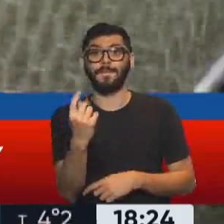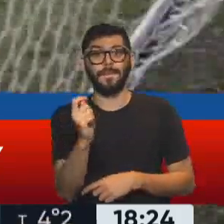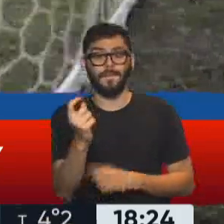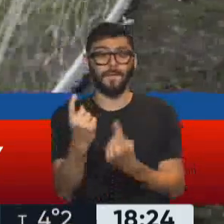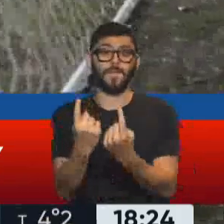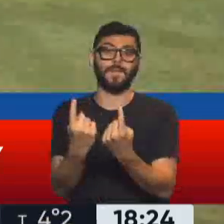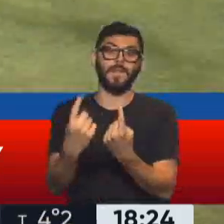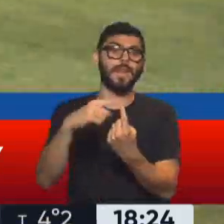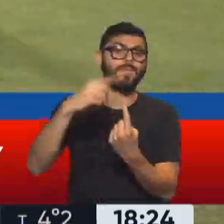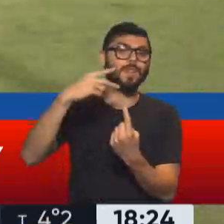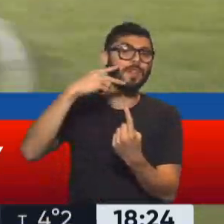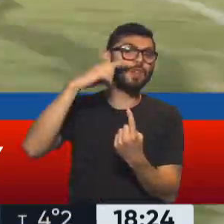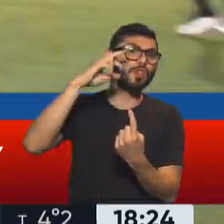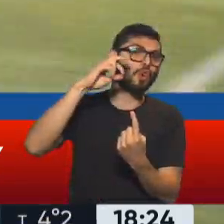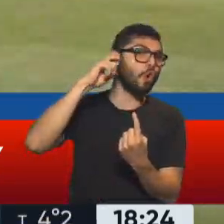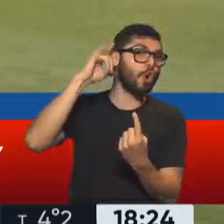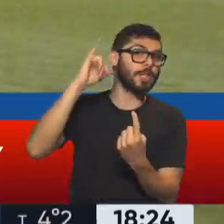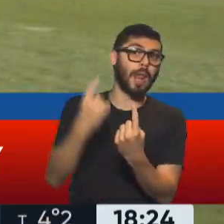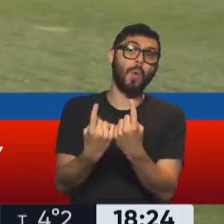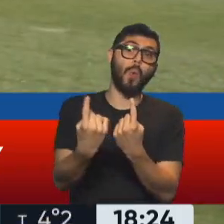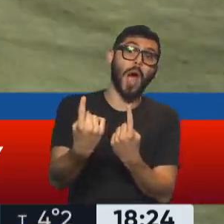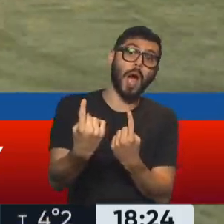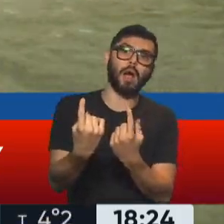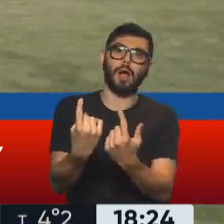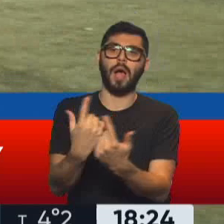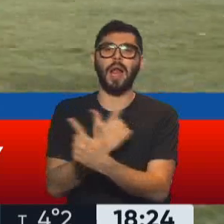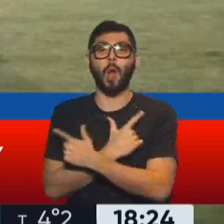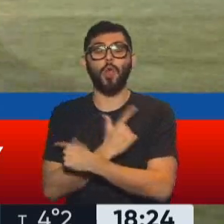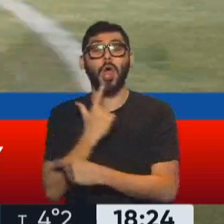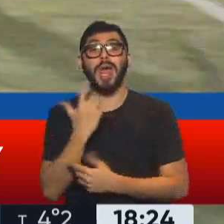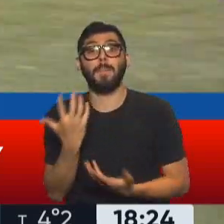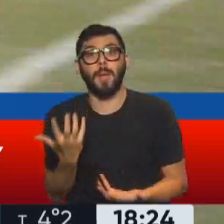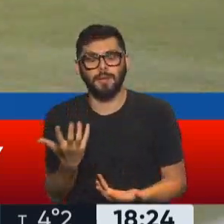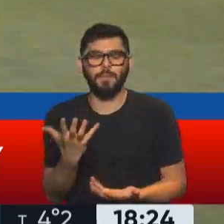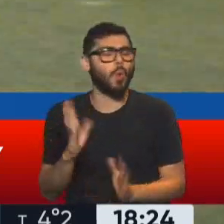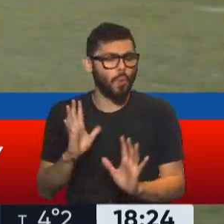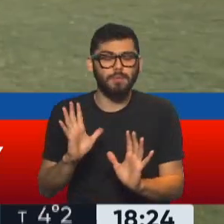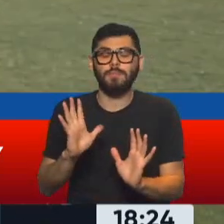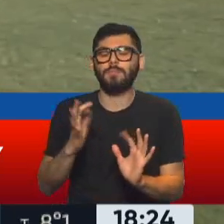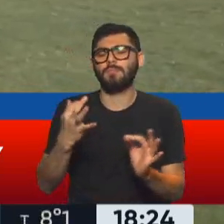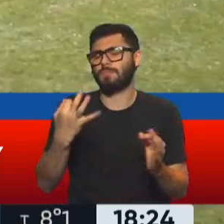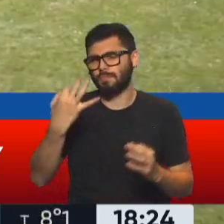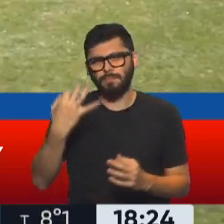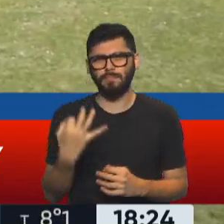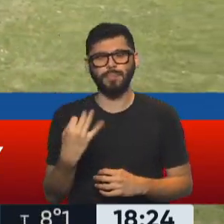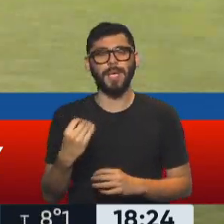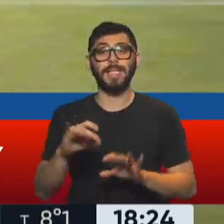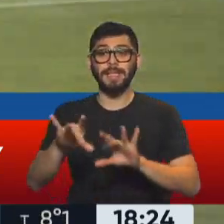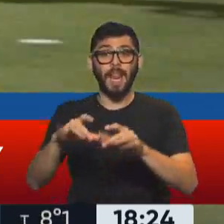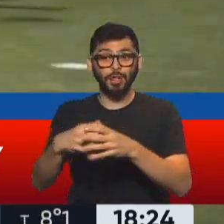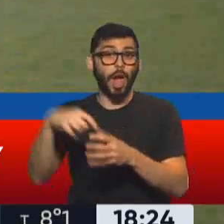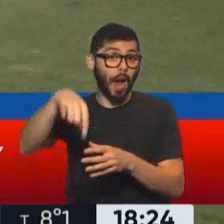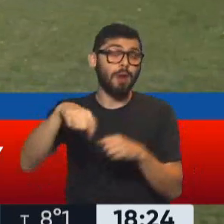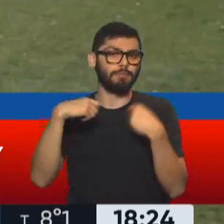Nico González, ¿qué va a pasar con Lautaro? Bueno, en definitiva, en estos momentos la selección está